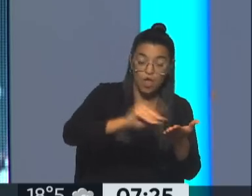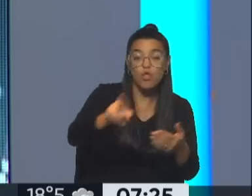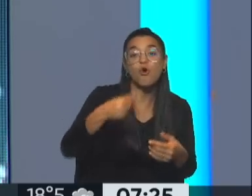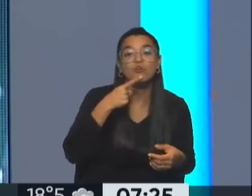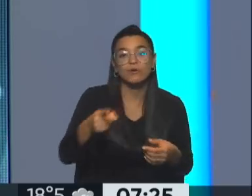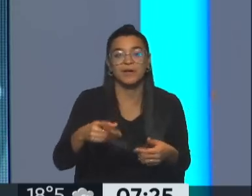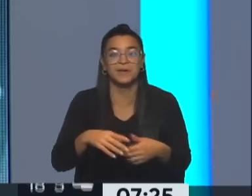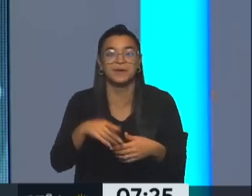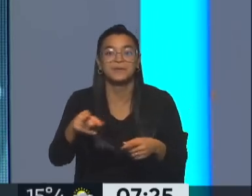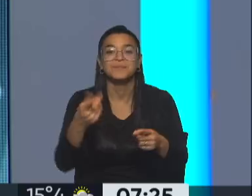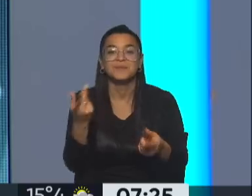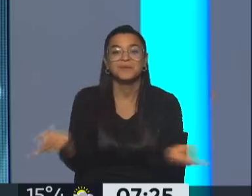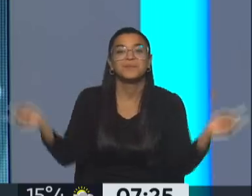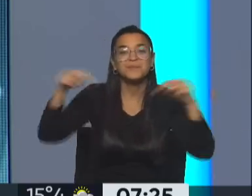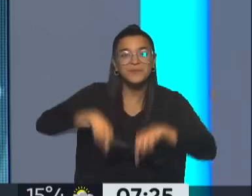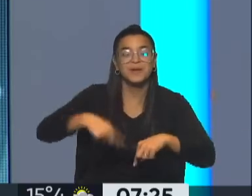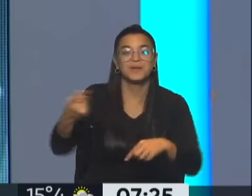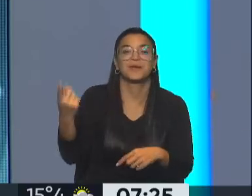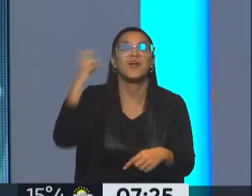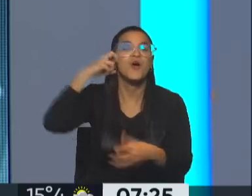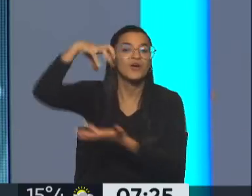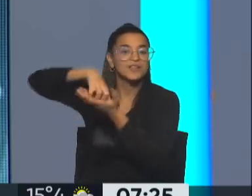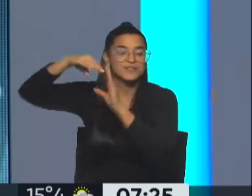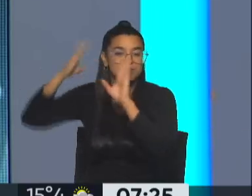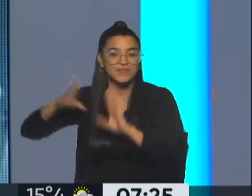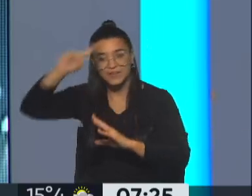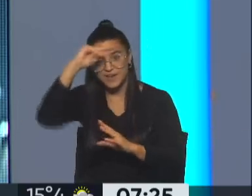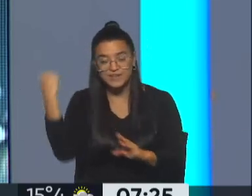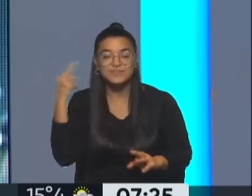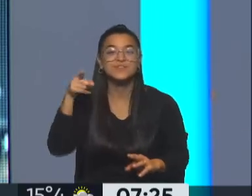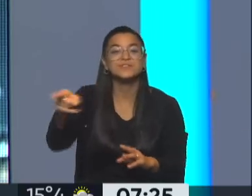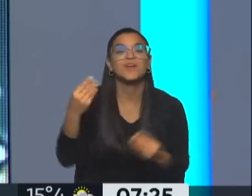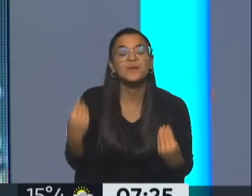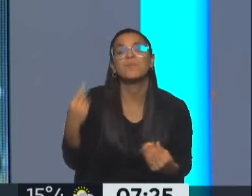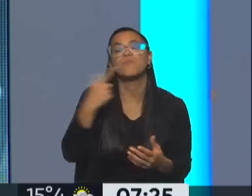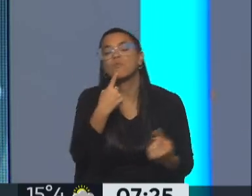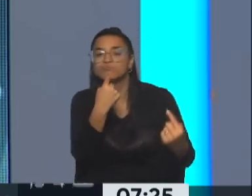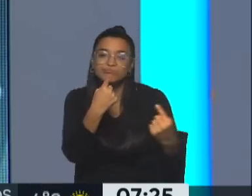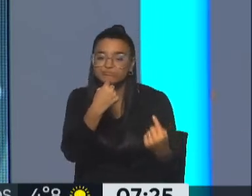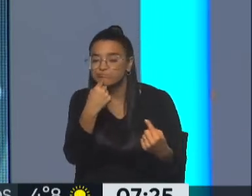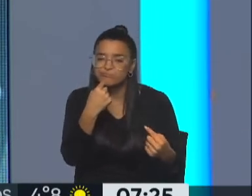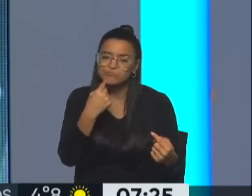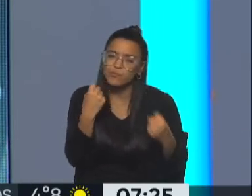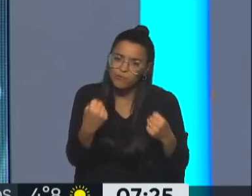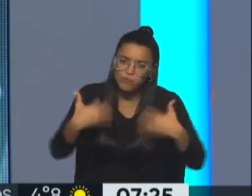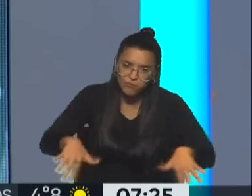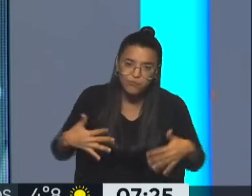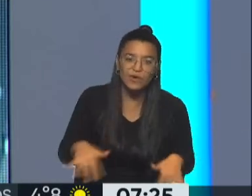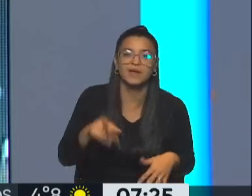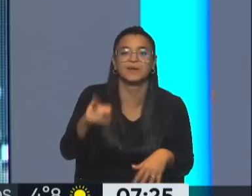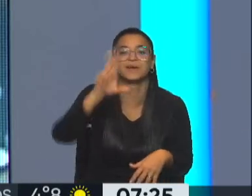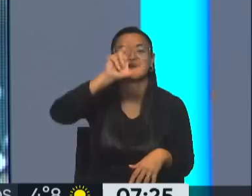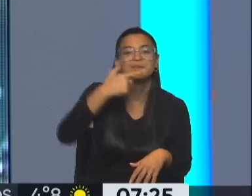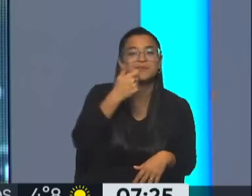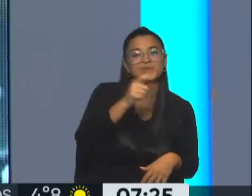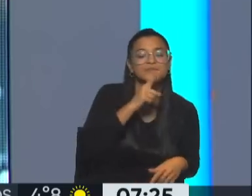volvió al Congreso Nacional, a la Comisión de Juicio Político, con cuestionamientos muy fuertes hacia Horacio